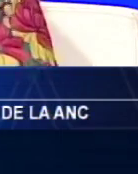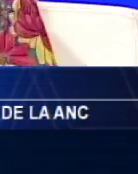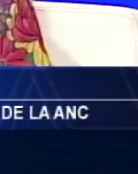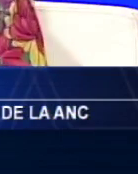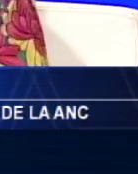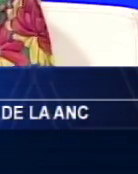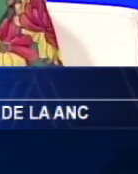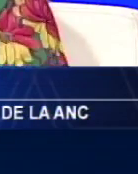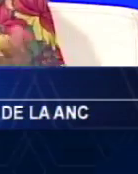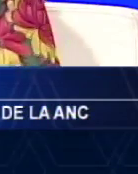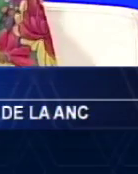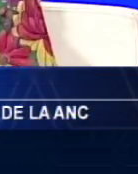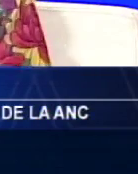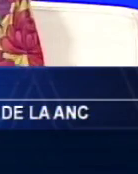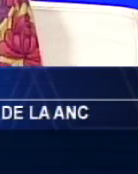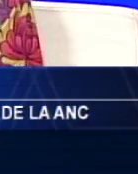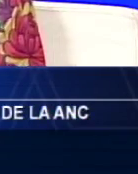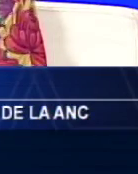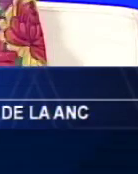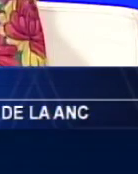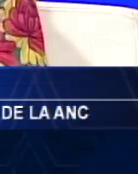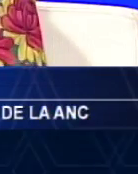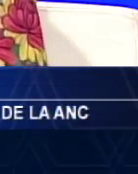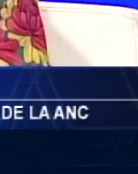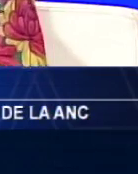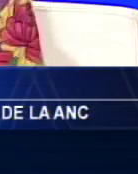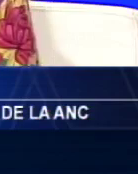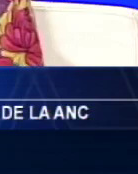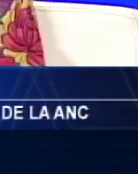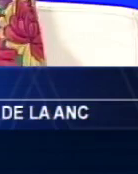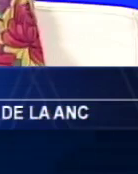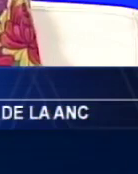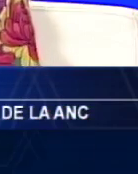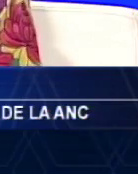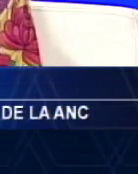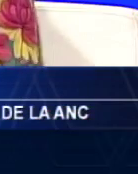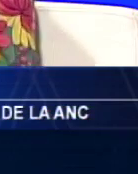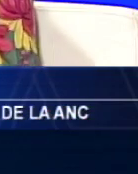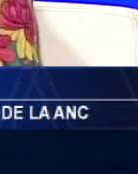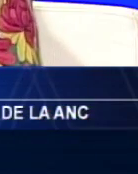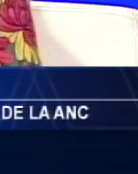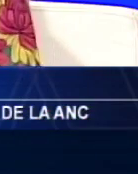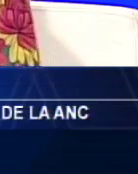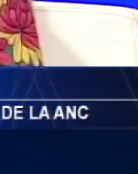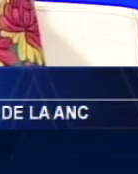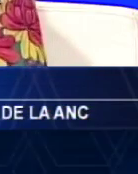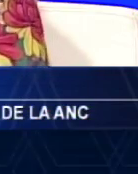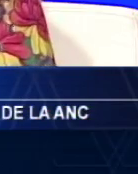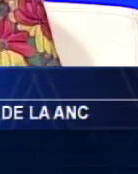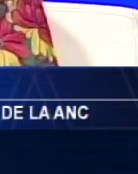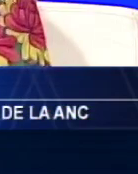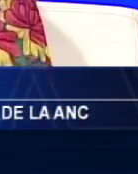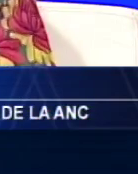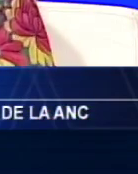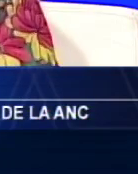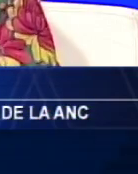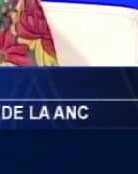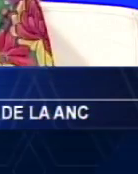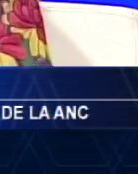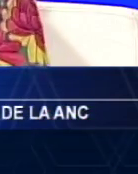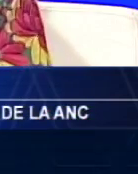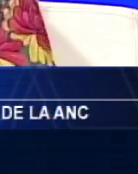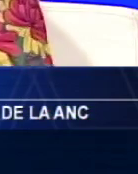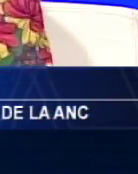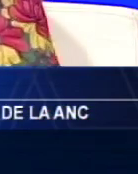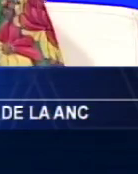sesionar, sesionaríamos en los pocos días que nos quedan ya para la jornada electoral, para la elección propiamente dicho, y vamos a estar en